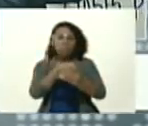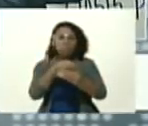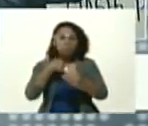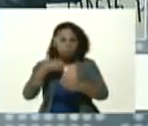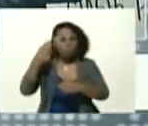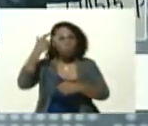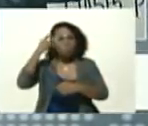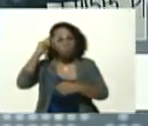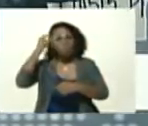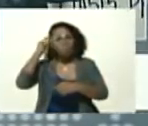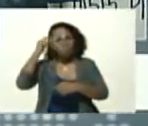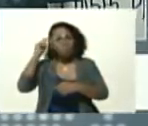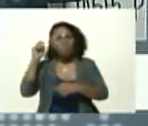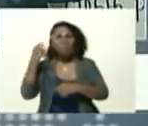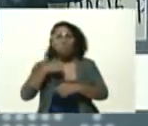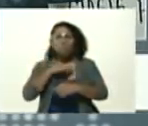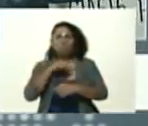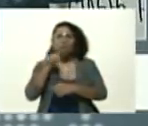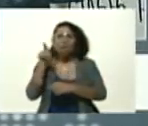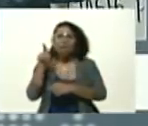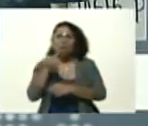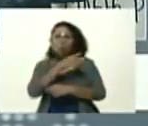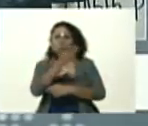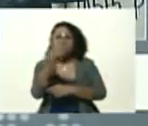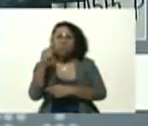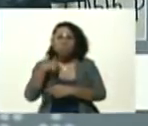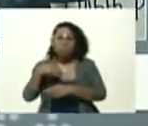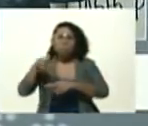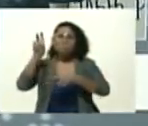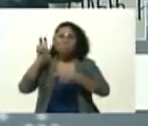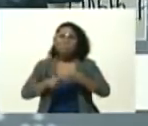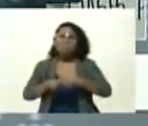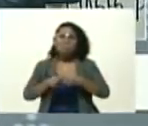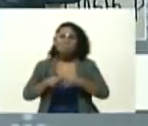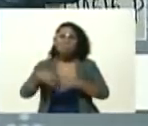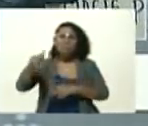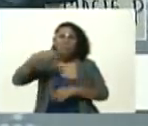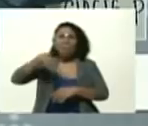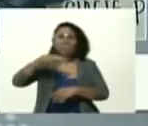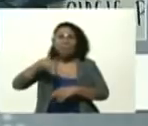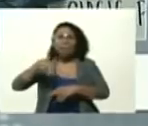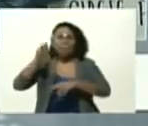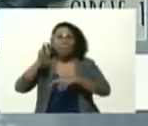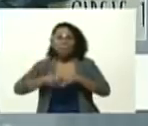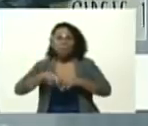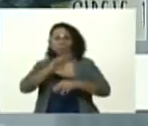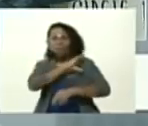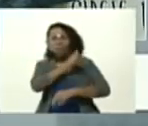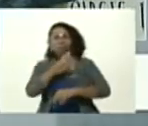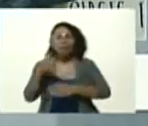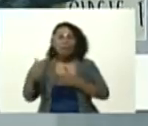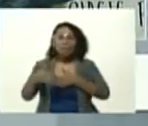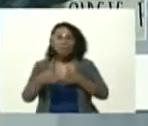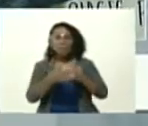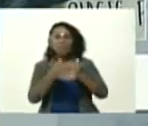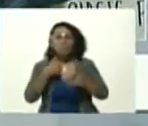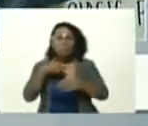recuerdo. Estábamos allí donde están ustedes. Yo estaba sentado en la plaza del rectorado, pero en la carreterita que hay